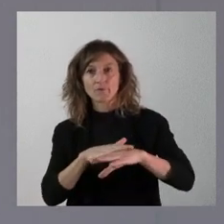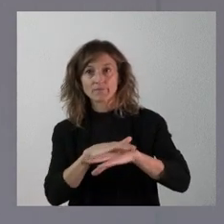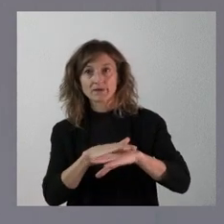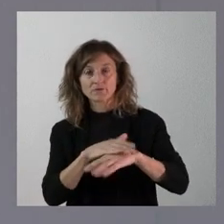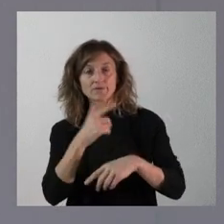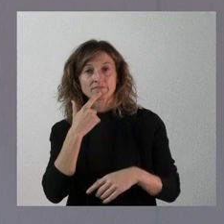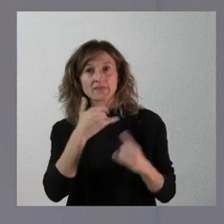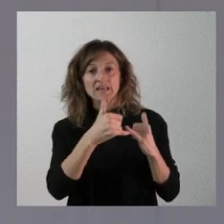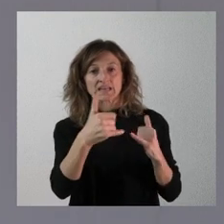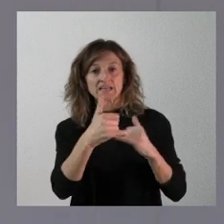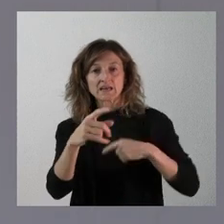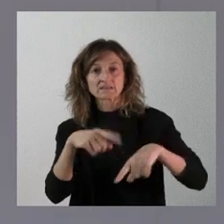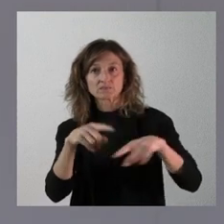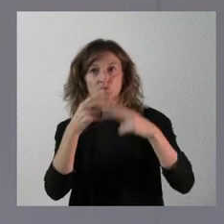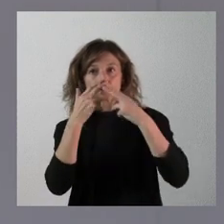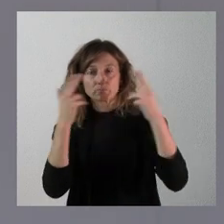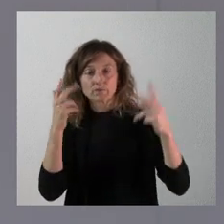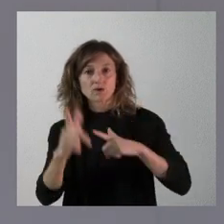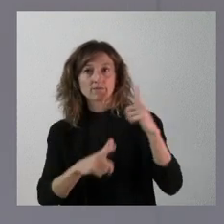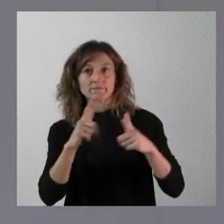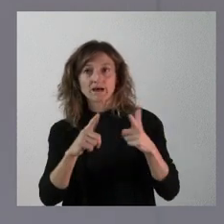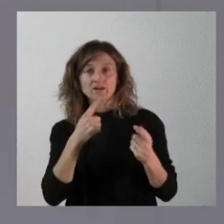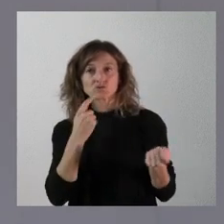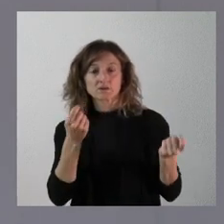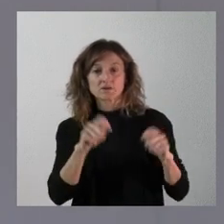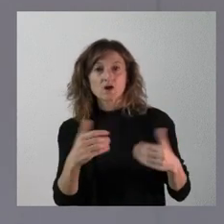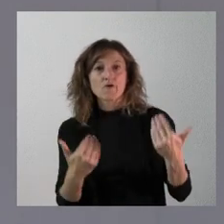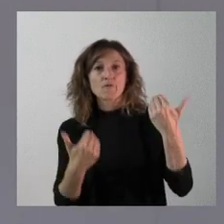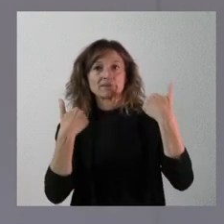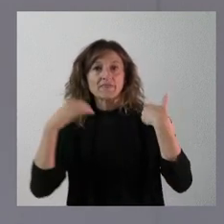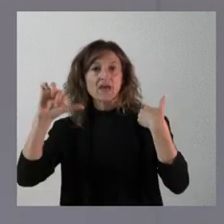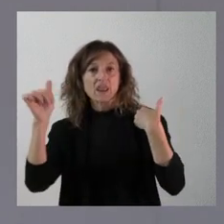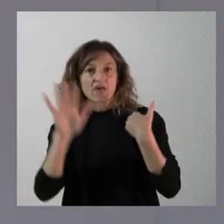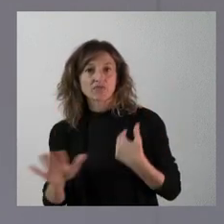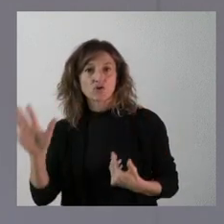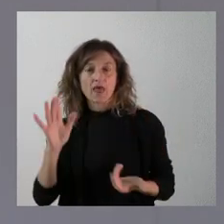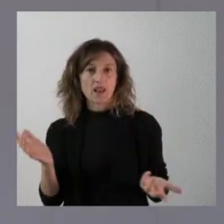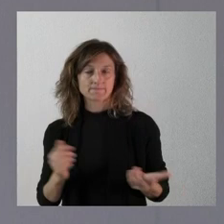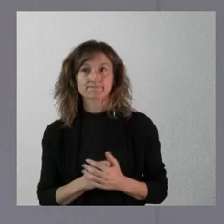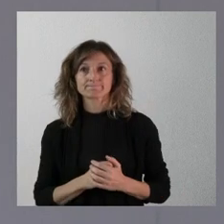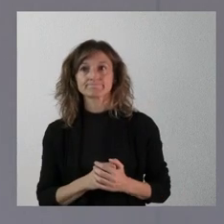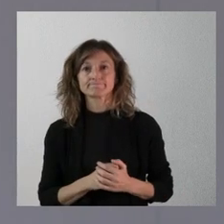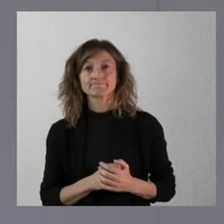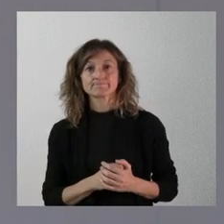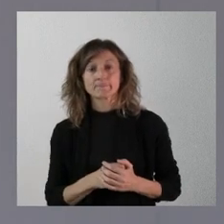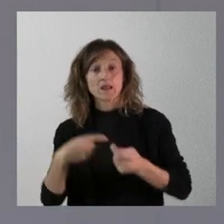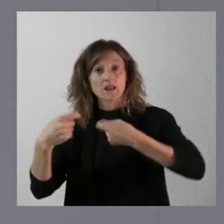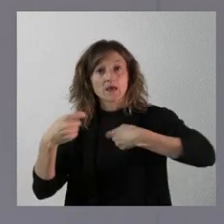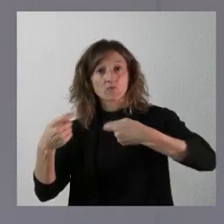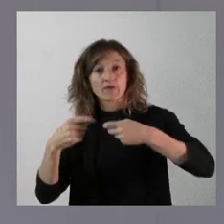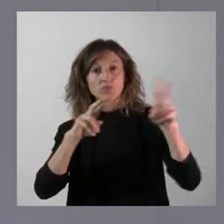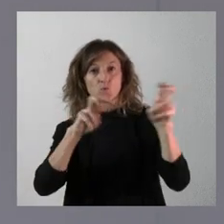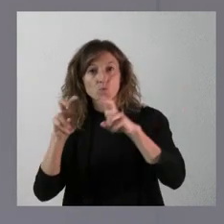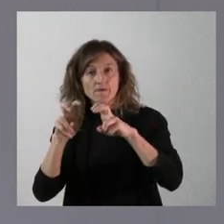cerrando o algunas líneas de transporte público de viajeros de competencia nacional nosotros mientras se está negociando el nuevo mapa